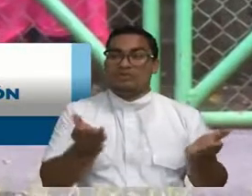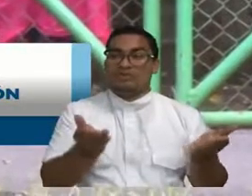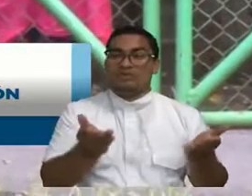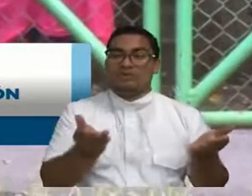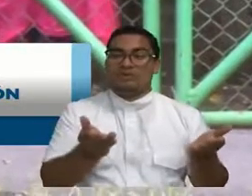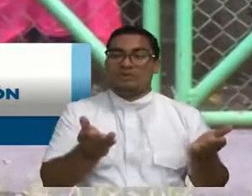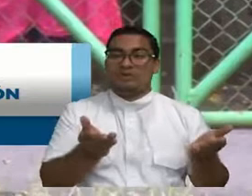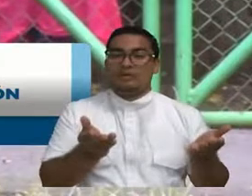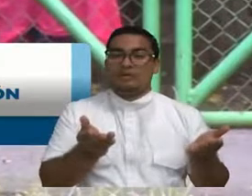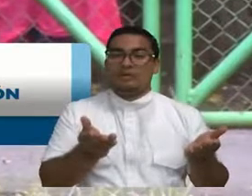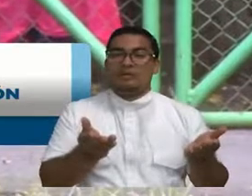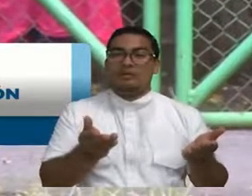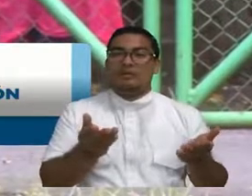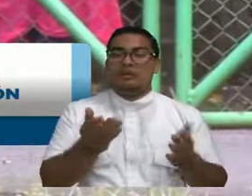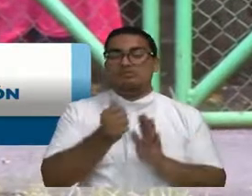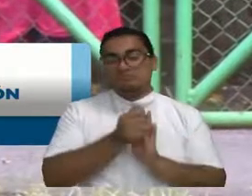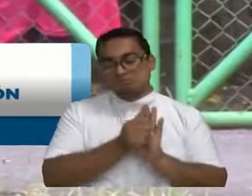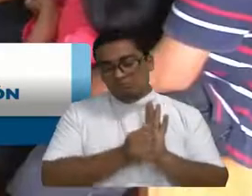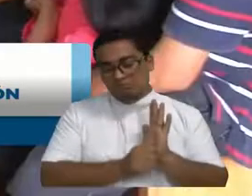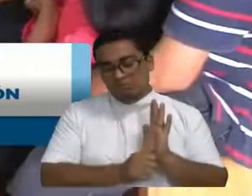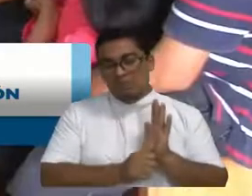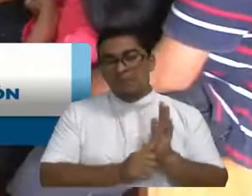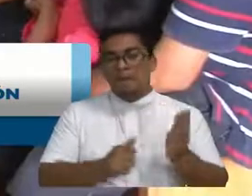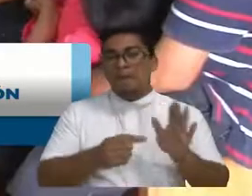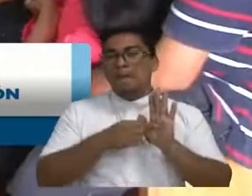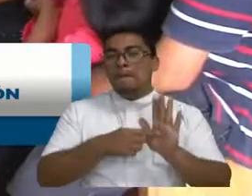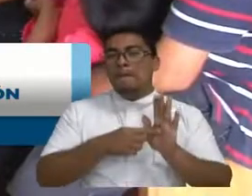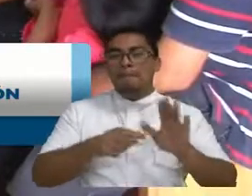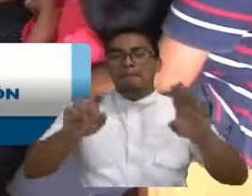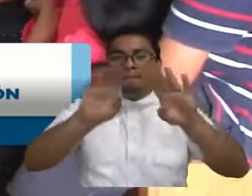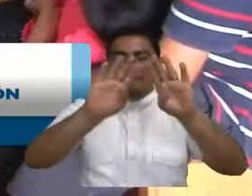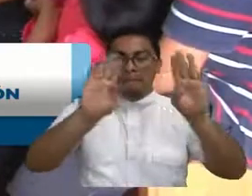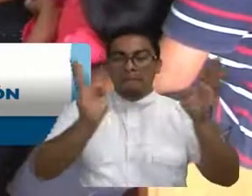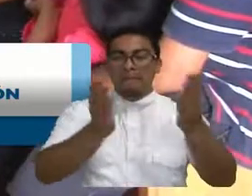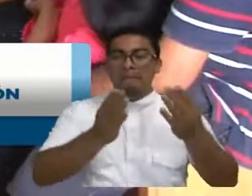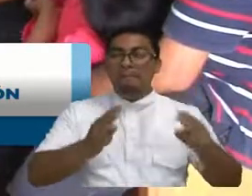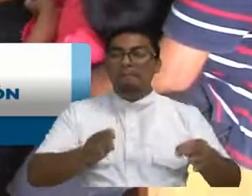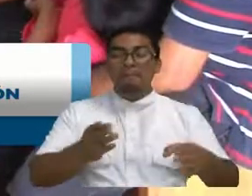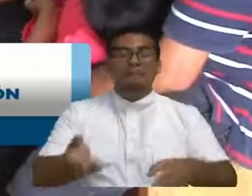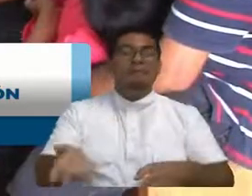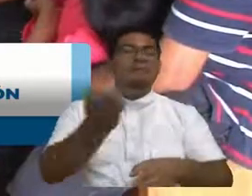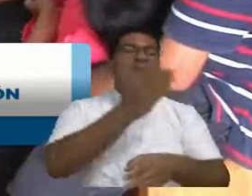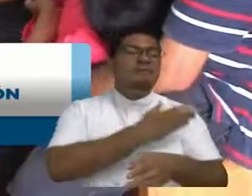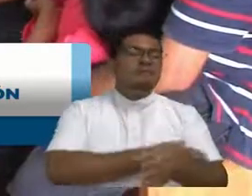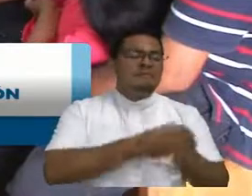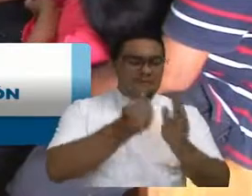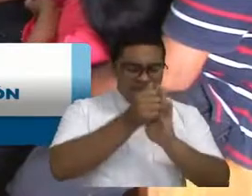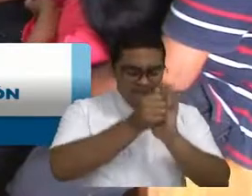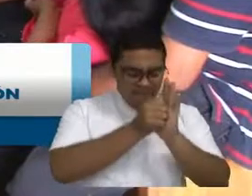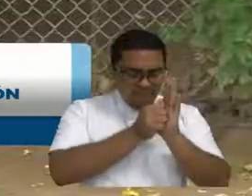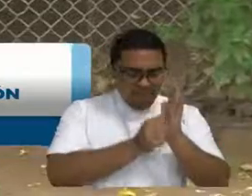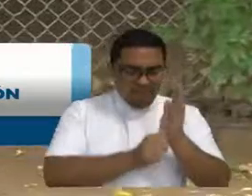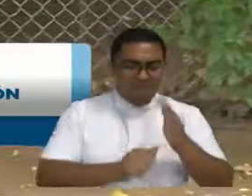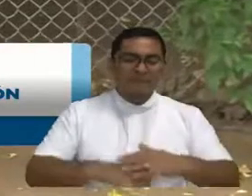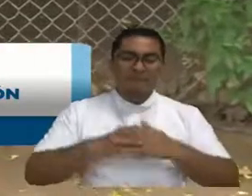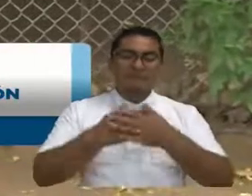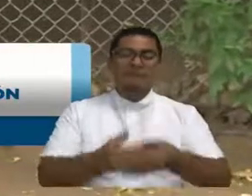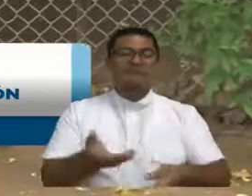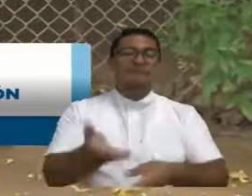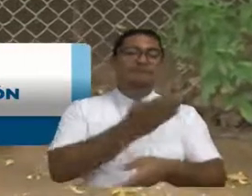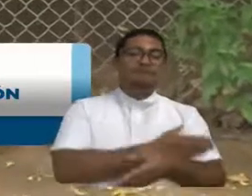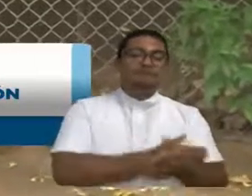predispuesta a una depresión. Por ejemplo, una mujer que ha padecido depresión anteriormente, antes del embarazo, esta está